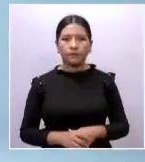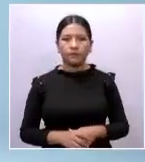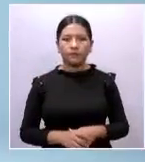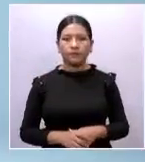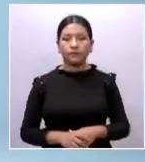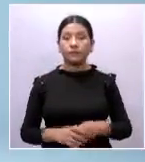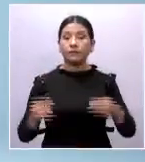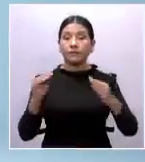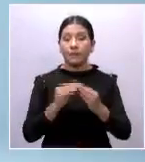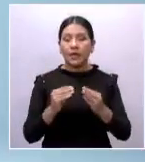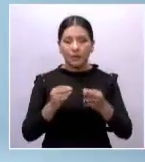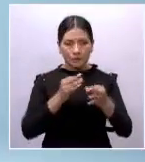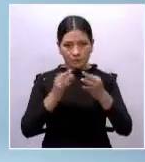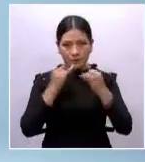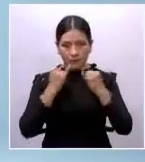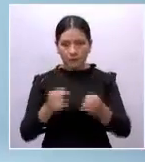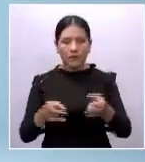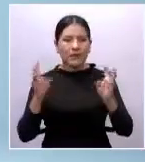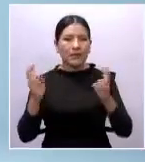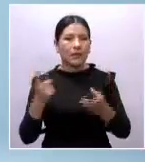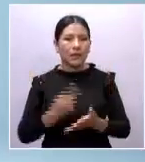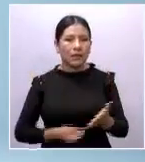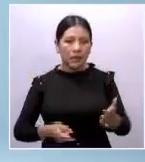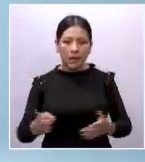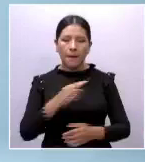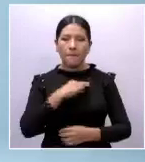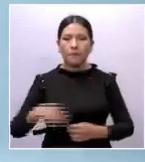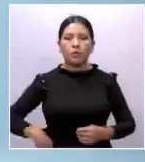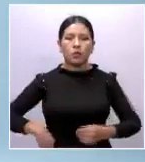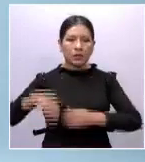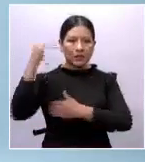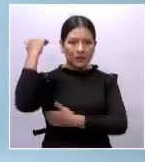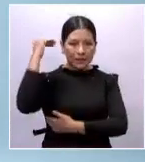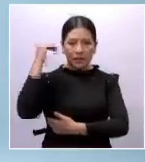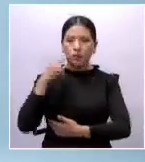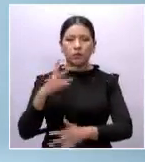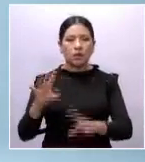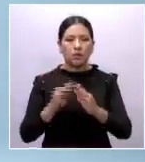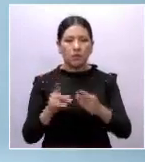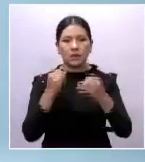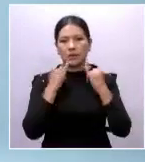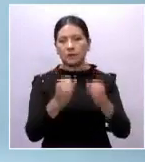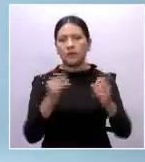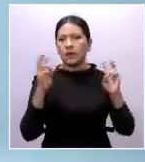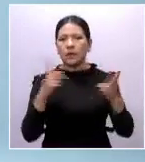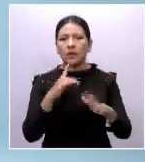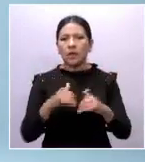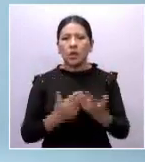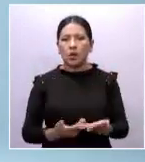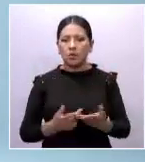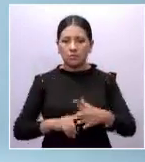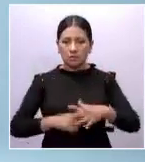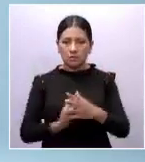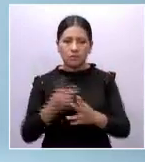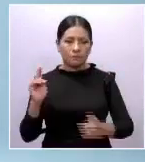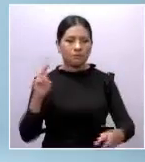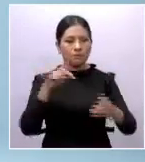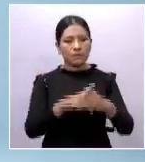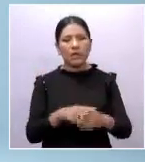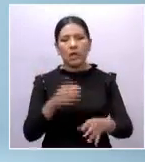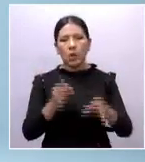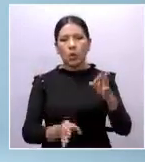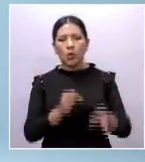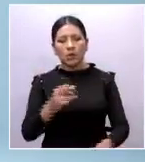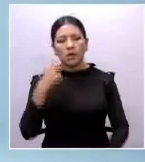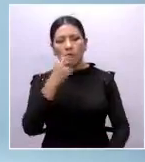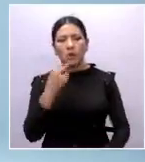Le contamos a continuación de que el municipio de Santa Cruz fue notificado para que pueda asistir al inicio del juicio oral este próximo 3